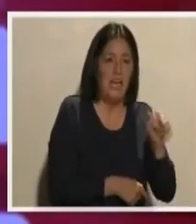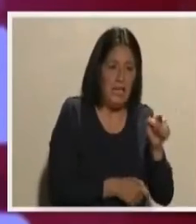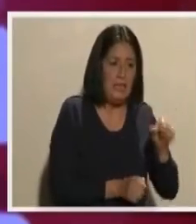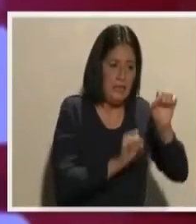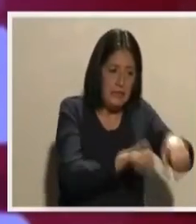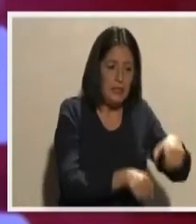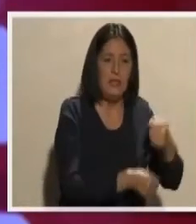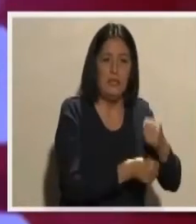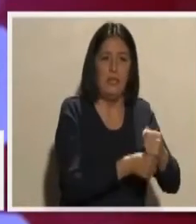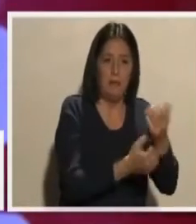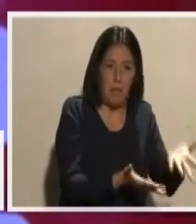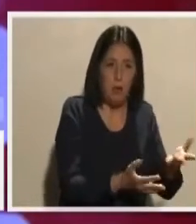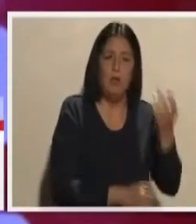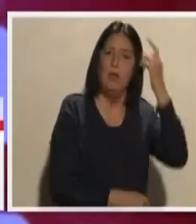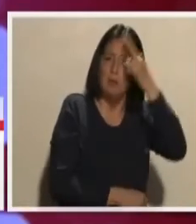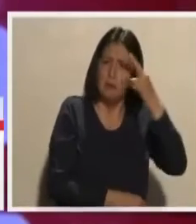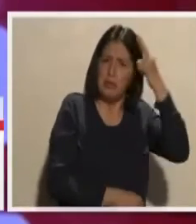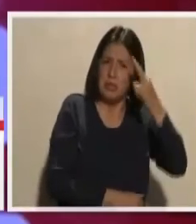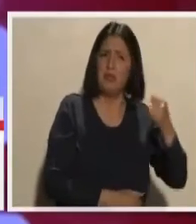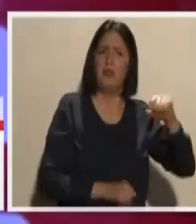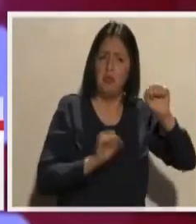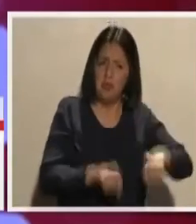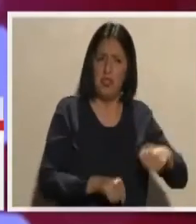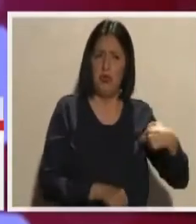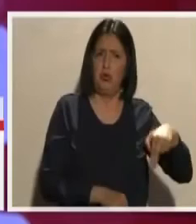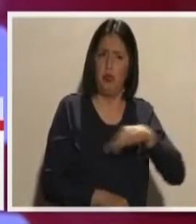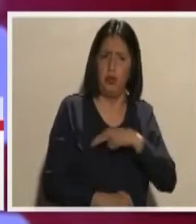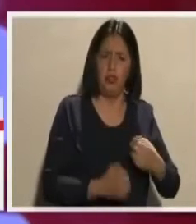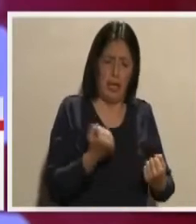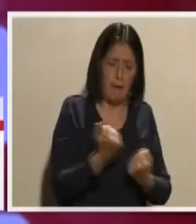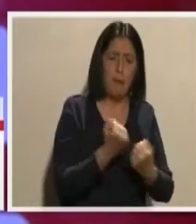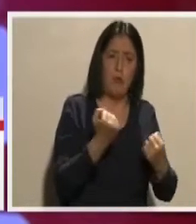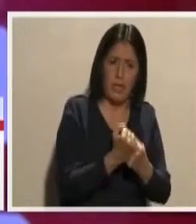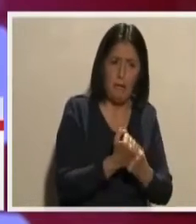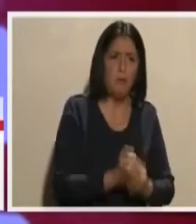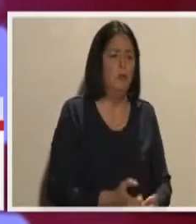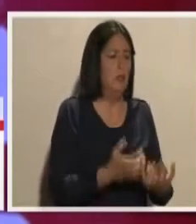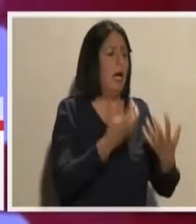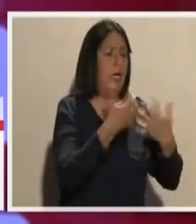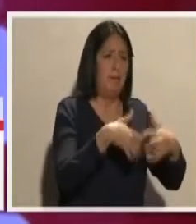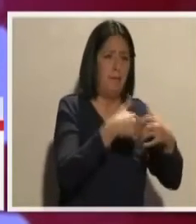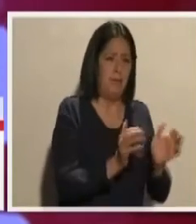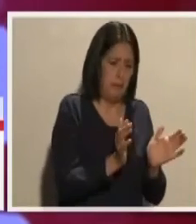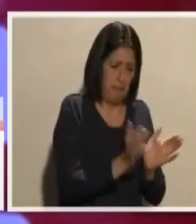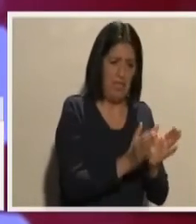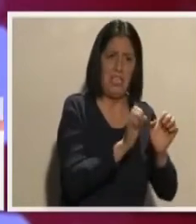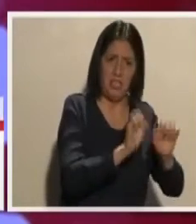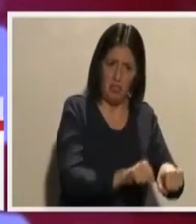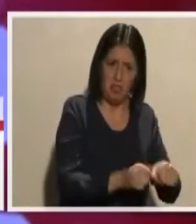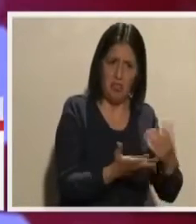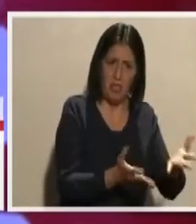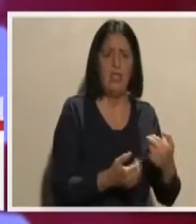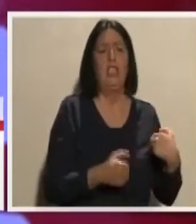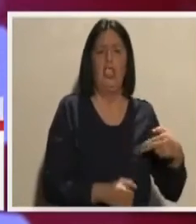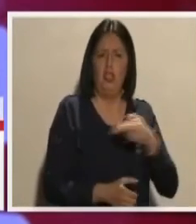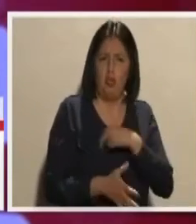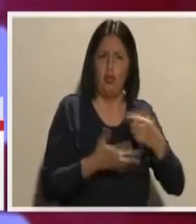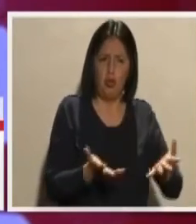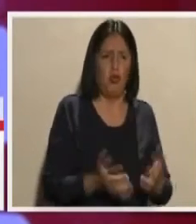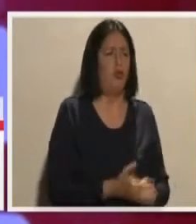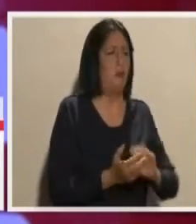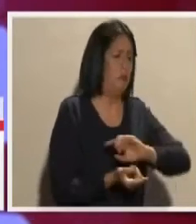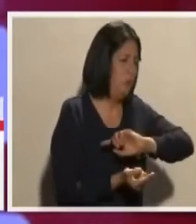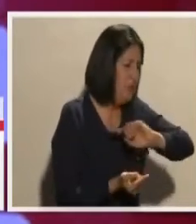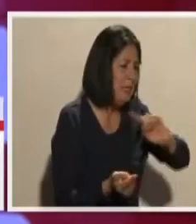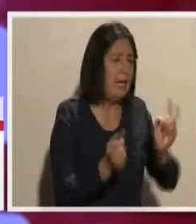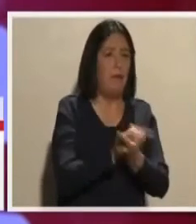empleo. Por eso nosotros vamos a apoyar a la pequeña y mediana empresa y vamos a generar una